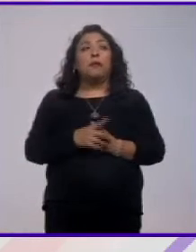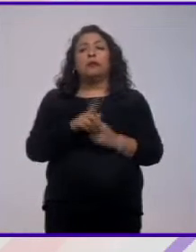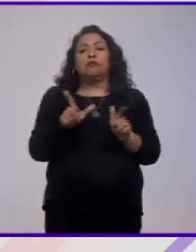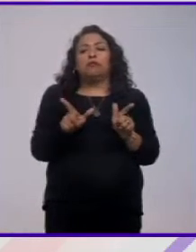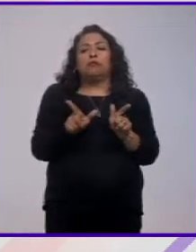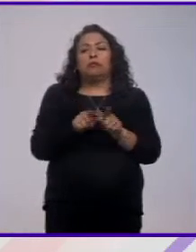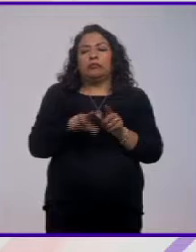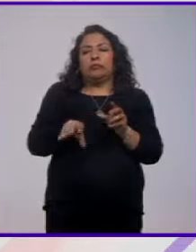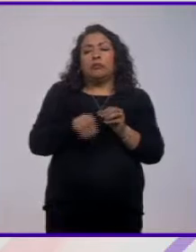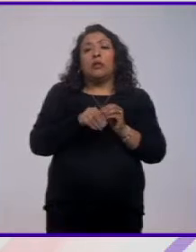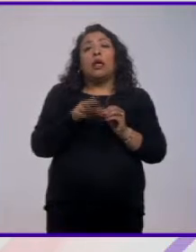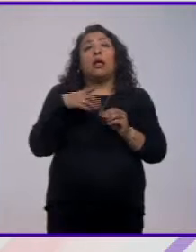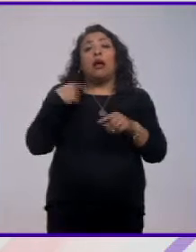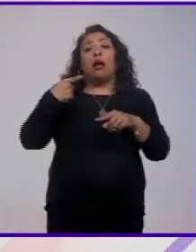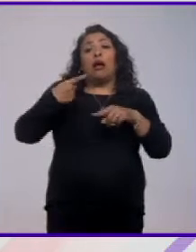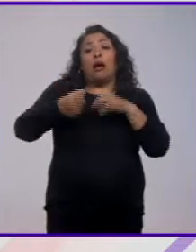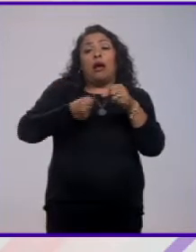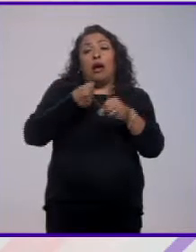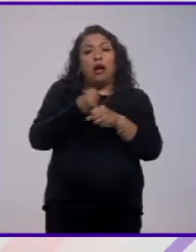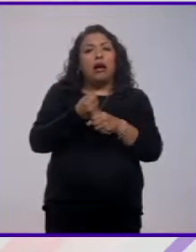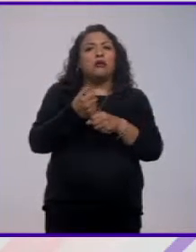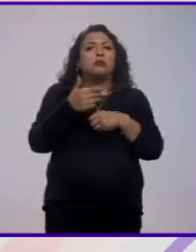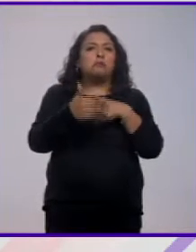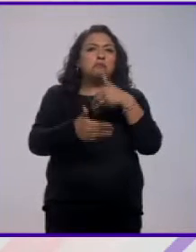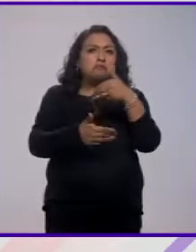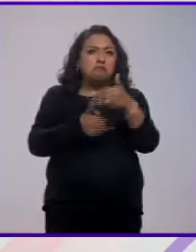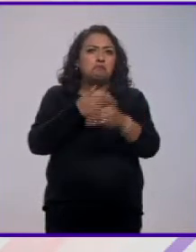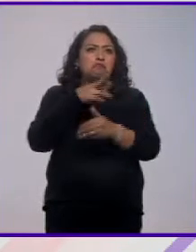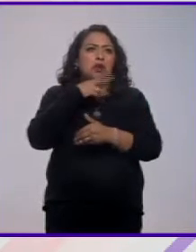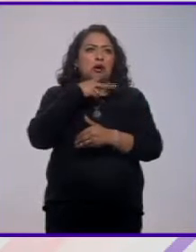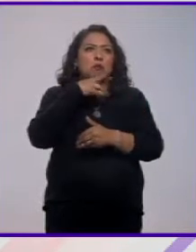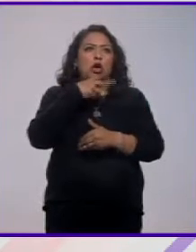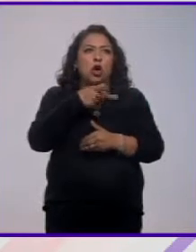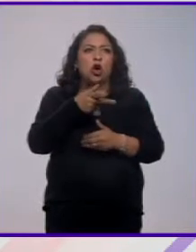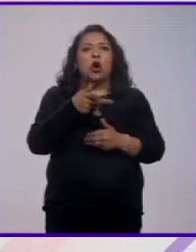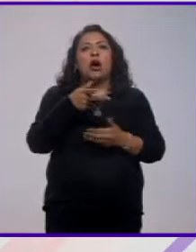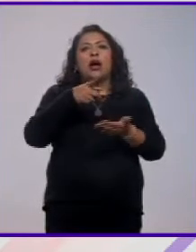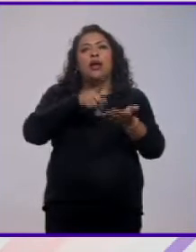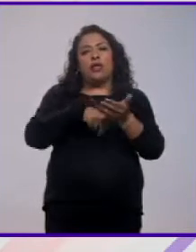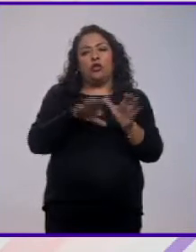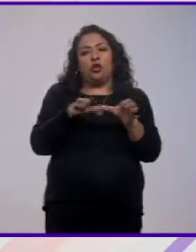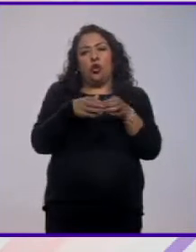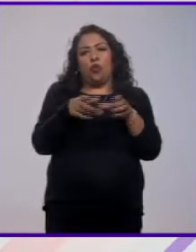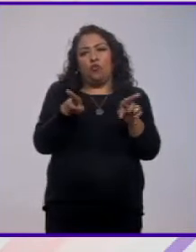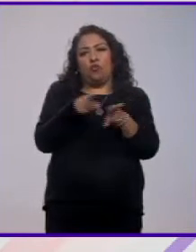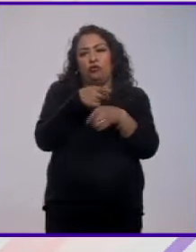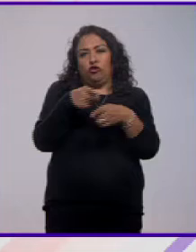resumiendo, hicimos a lo largo de los años fuimos como consolidándonos dentro del género.